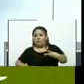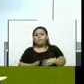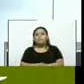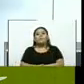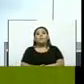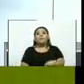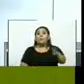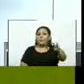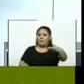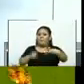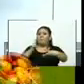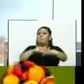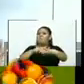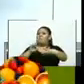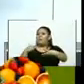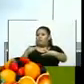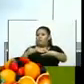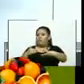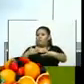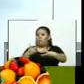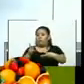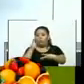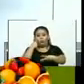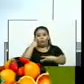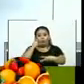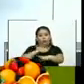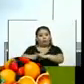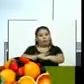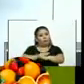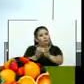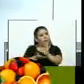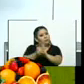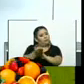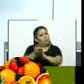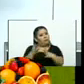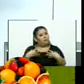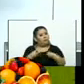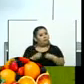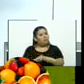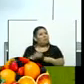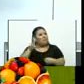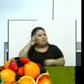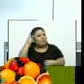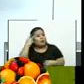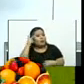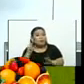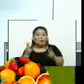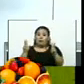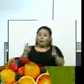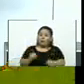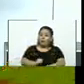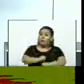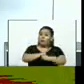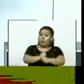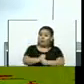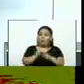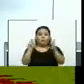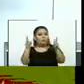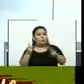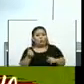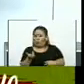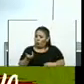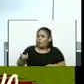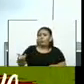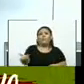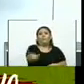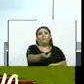El primero es avanzar a la protección social. ¿Qué significa? Que haya garantía socioeconómica para